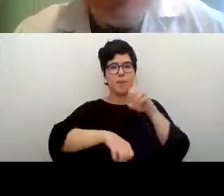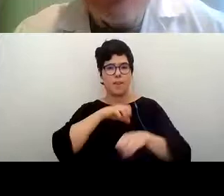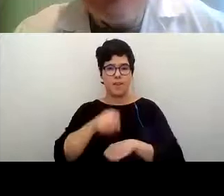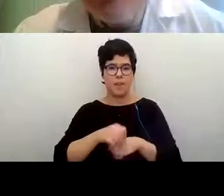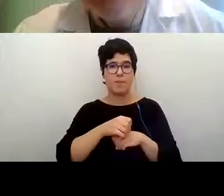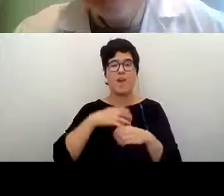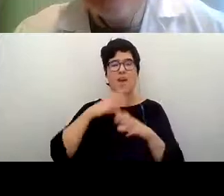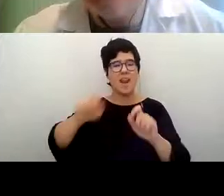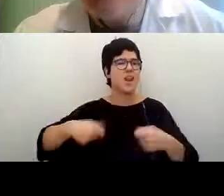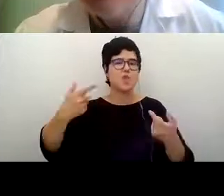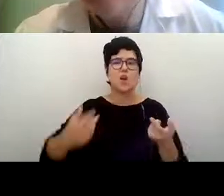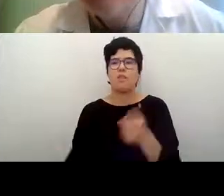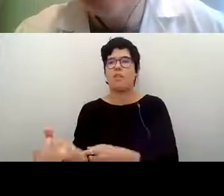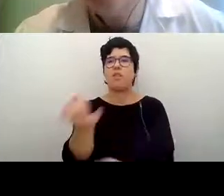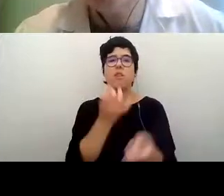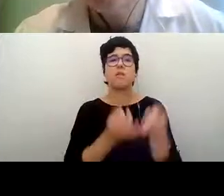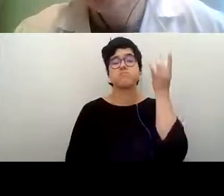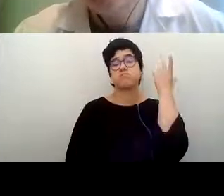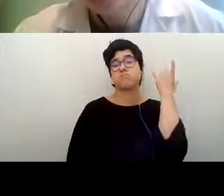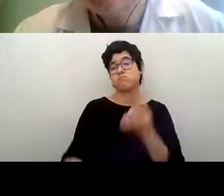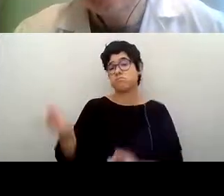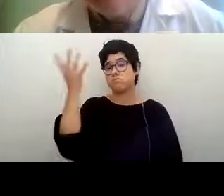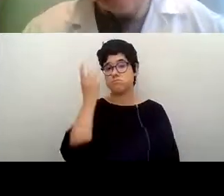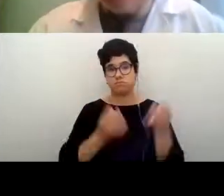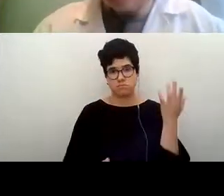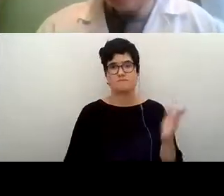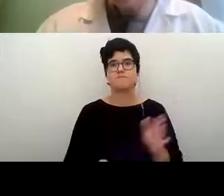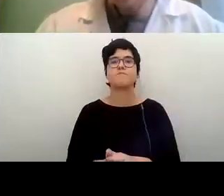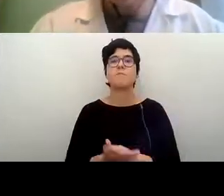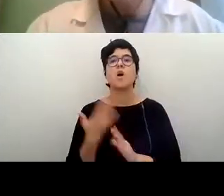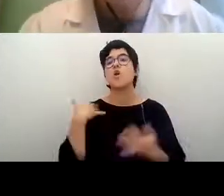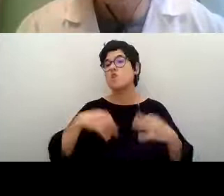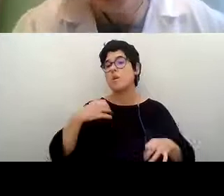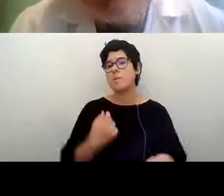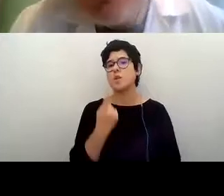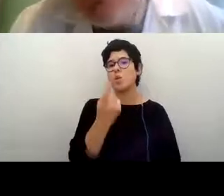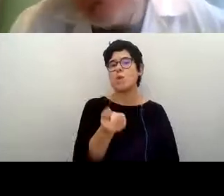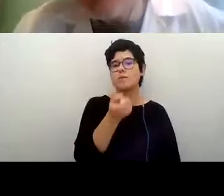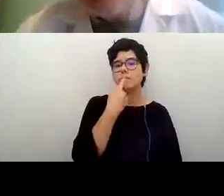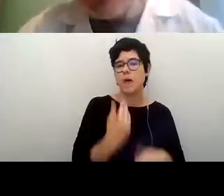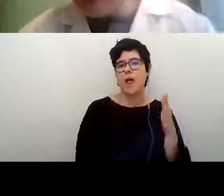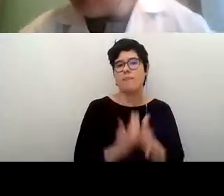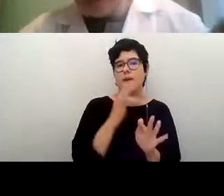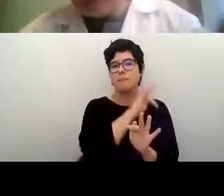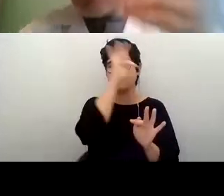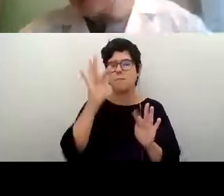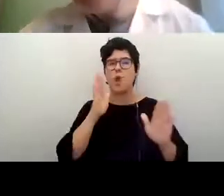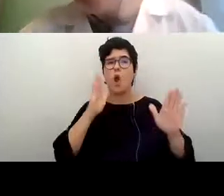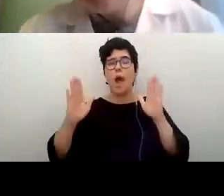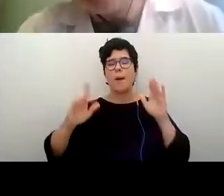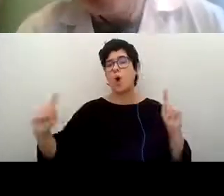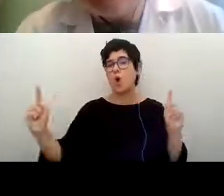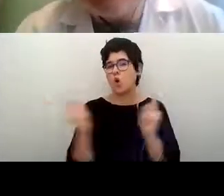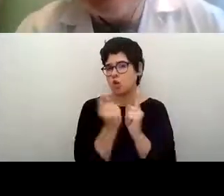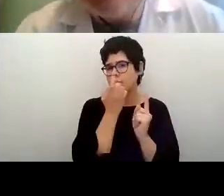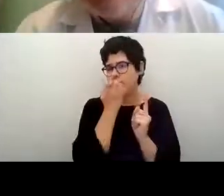todo de mantenimiento, sería una cápsula al día, pero durante fases cortas, periodos, momentos de choque, por ejemplo, ahora es un muy